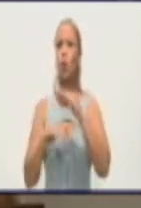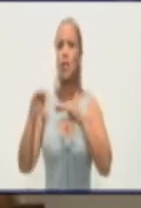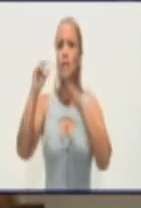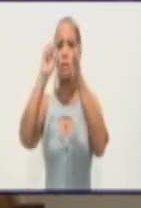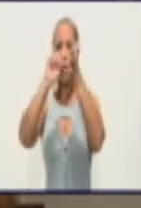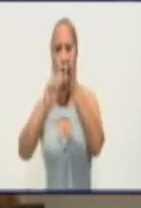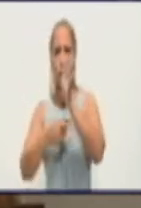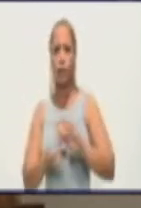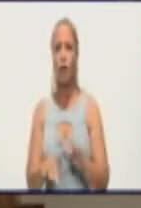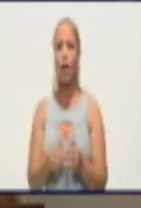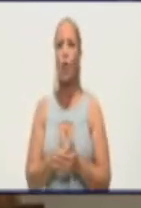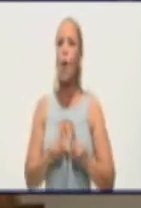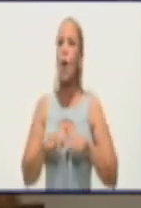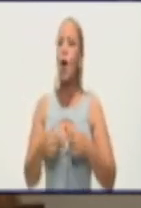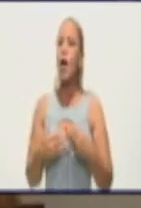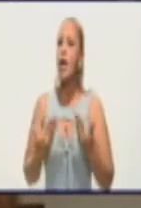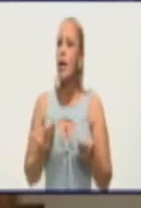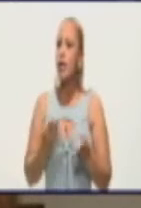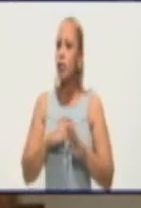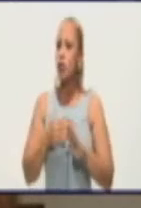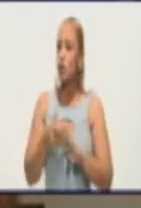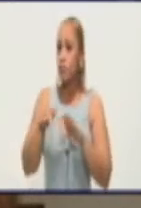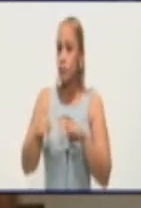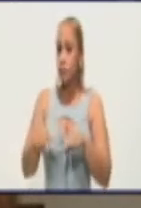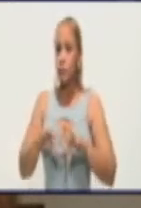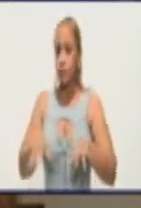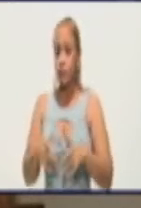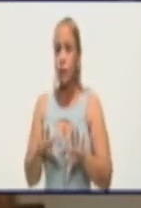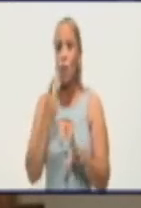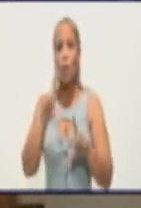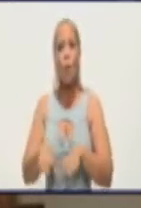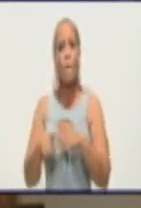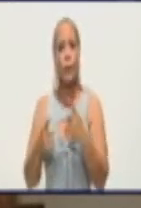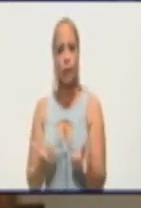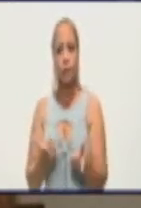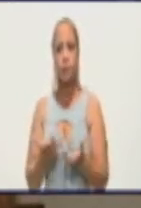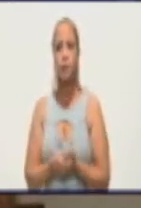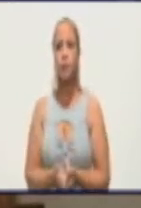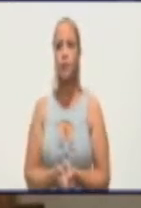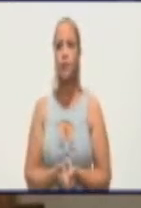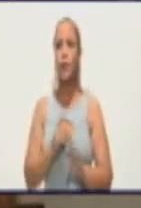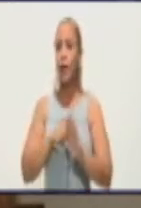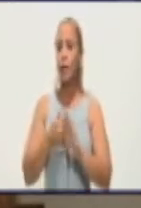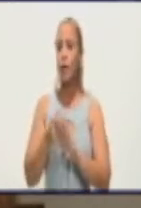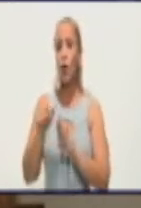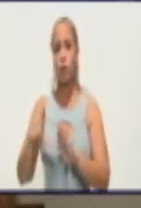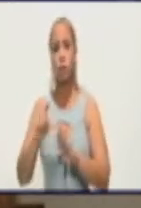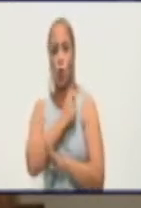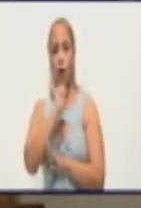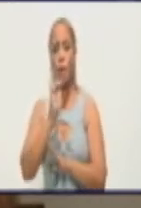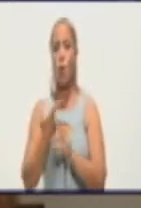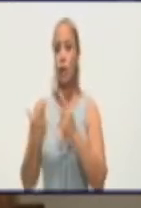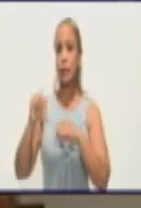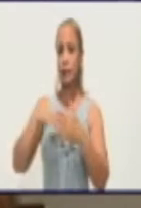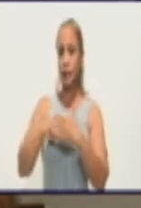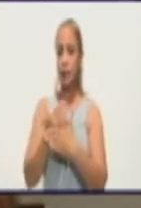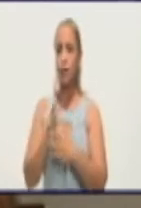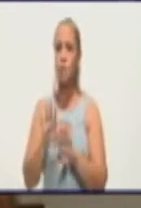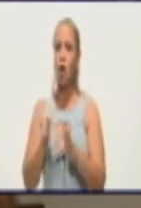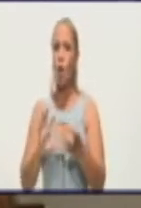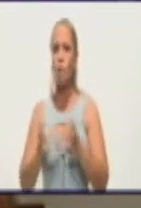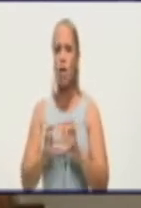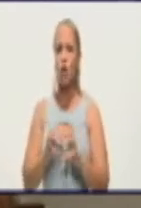qué premisa en la que estamos tratando de cumplir hasta ahora lo logramos en el día de ayer o sea lograr como máximo 6